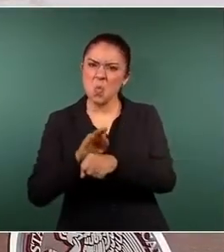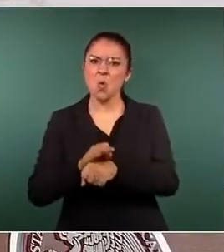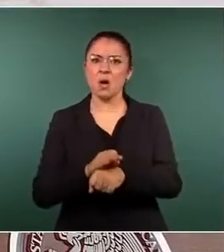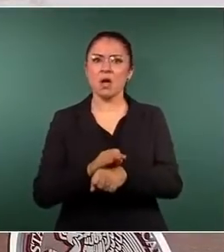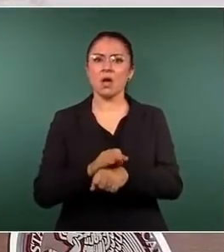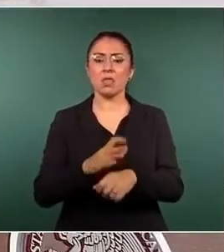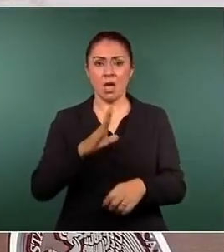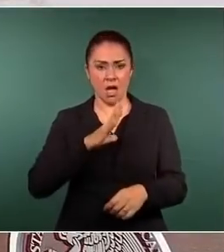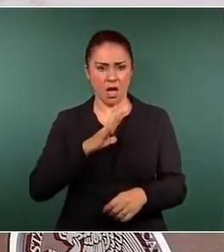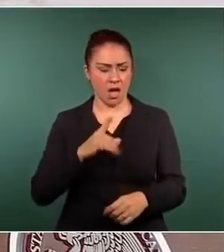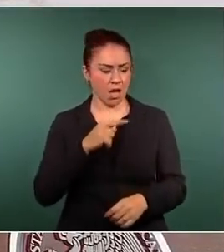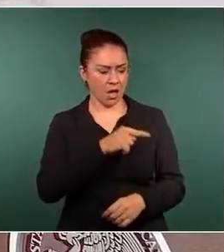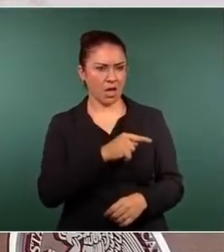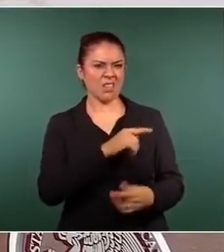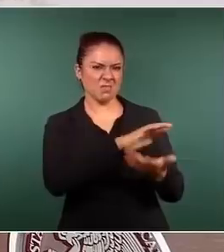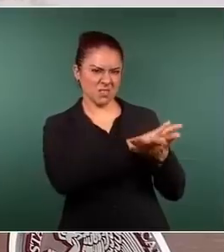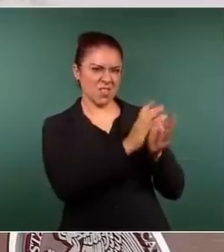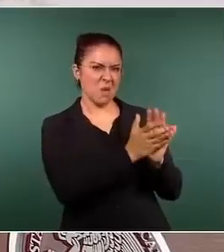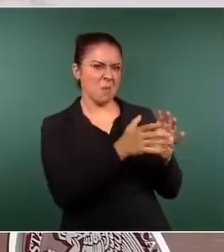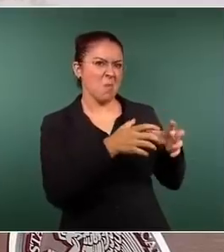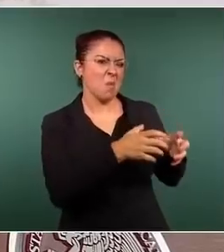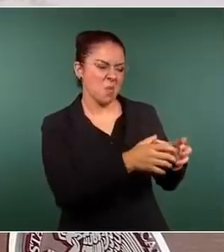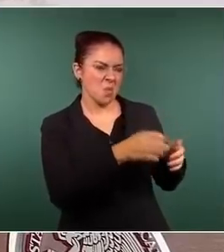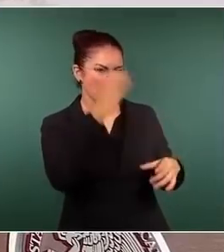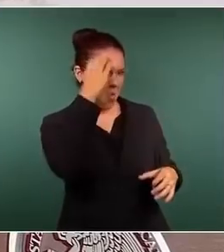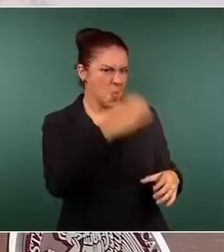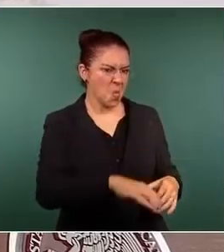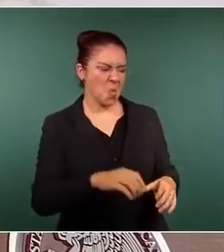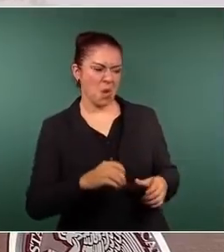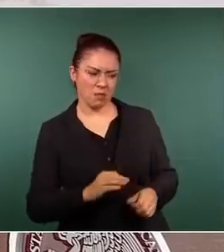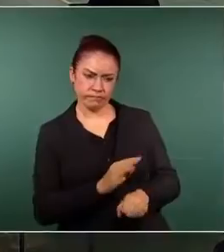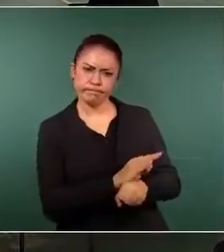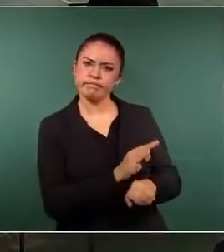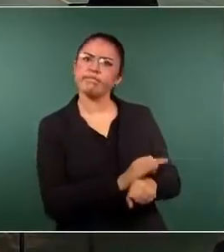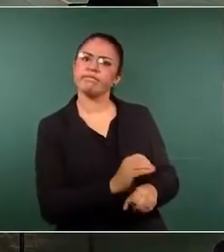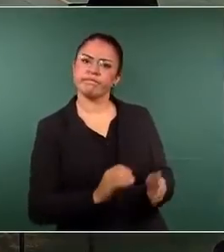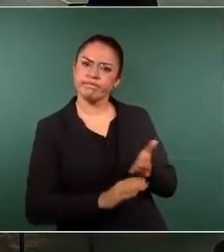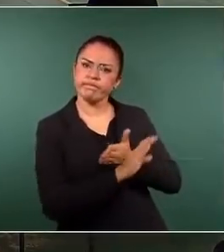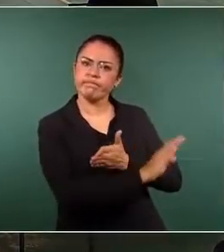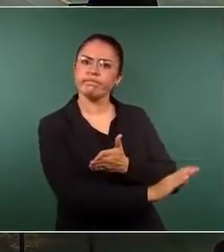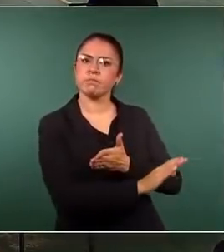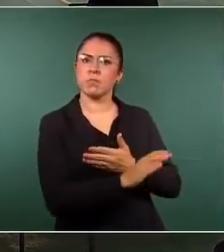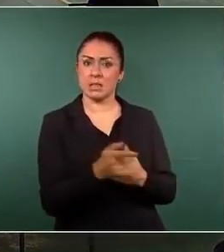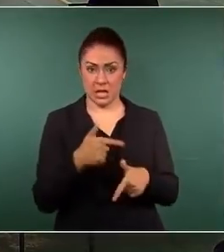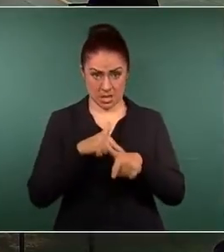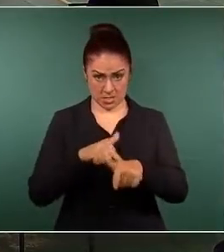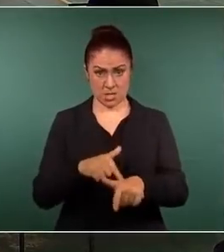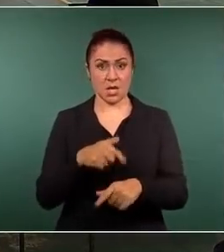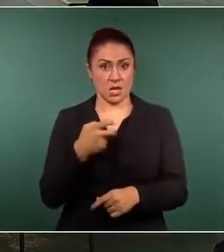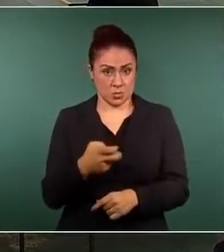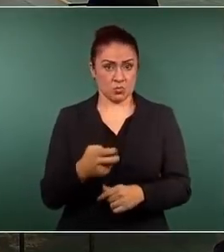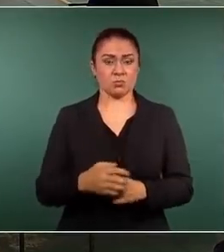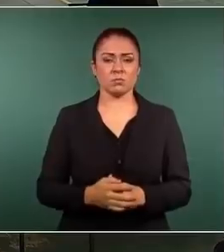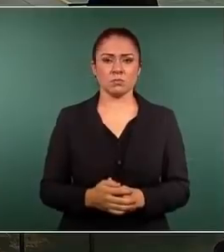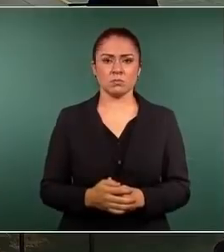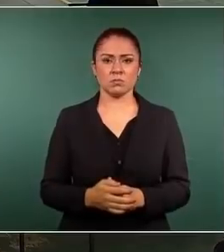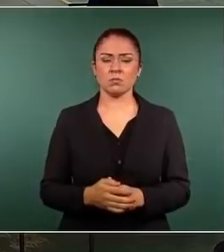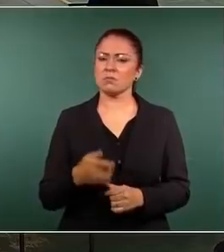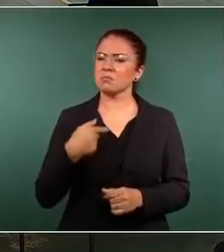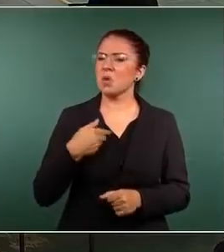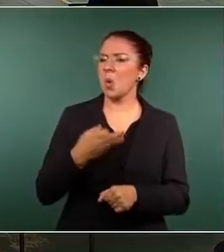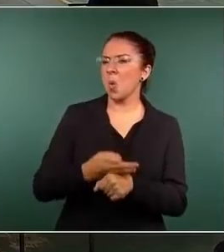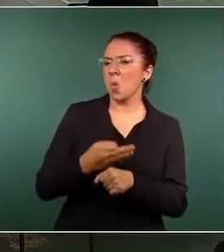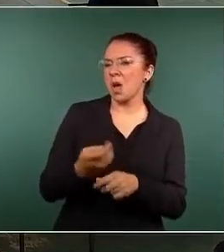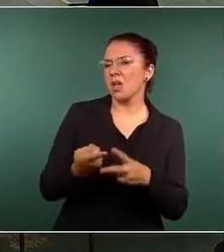combate al crimen y así lo seguiremos haciendo quiero comenzar diciendo